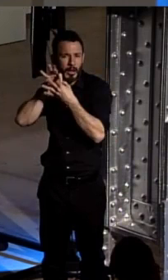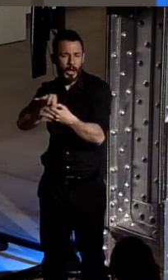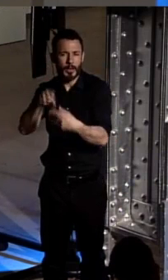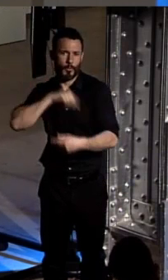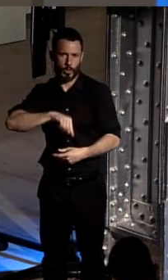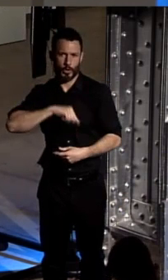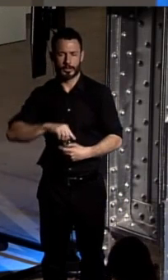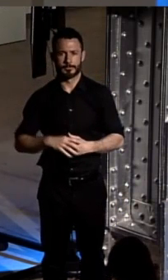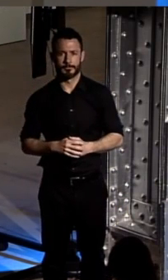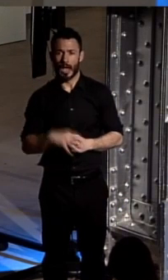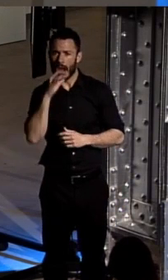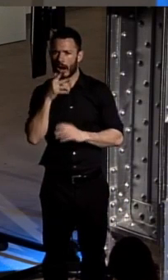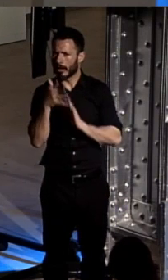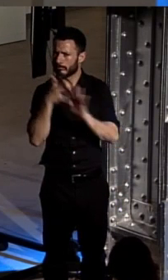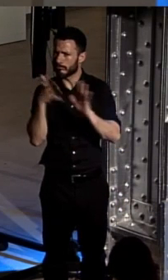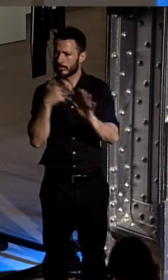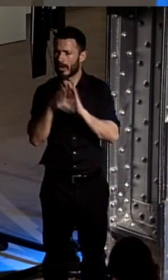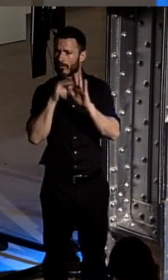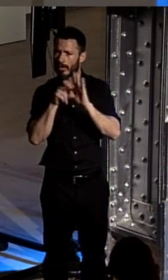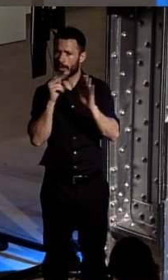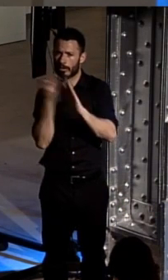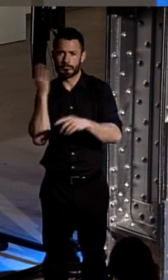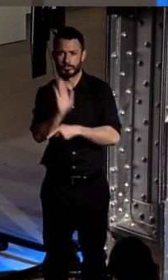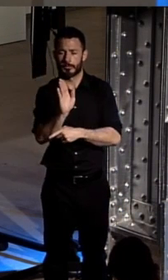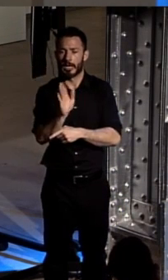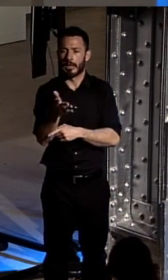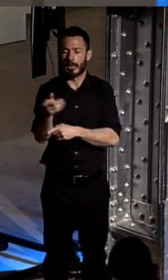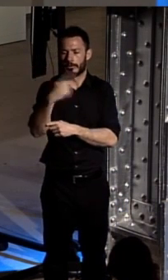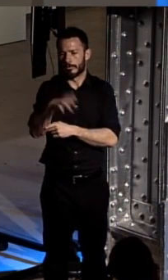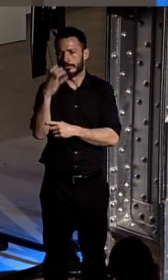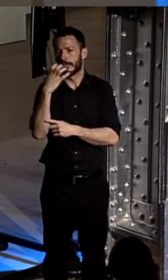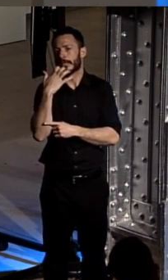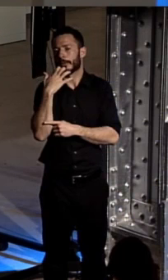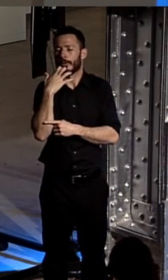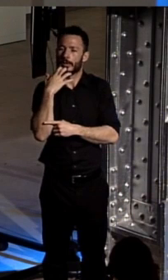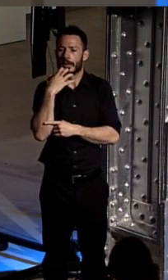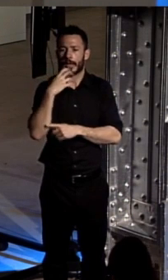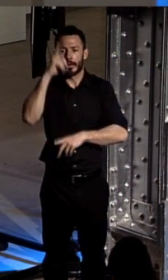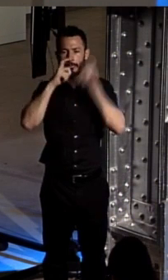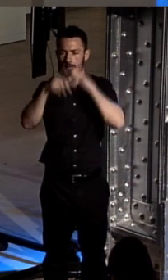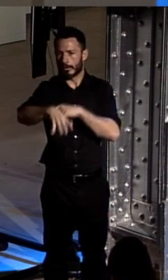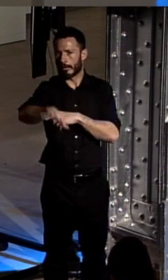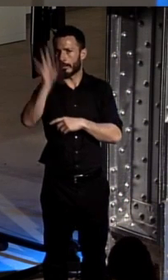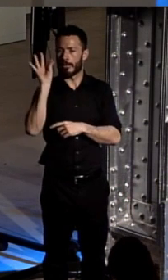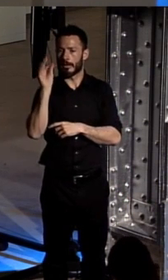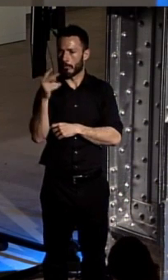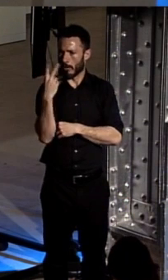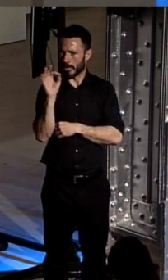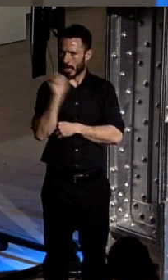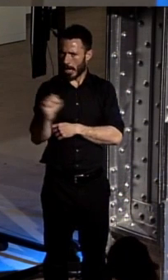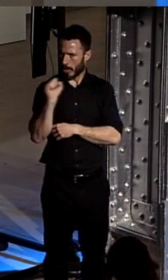emociones. Ahora muy rápidamente voy a mostrar este vídeo para ilustrar un ejemplo del reconocimiento de expresiones faciales de hace 20